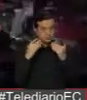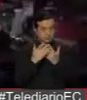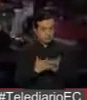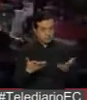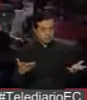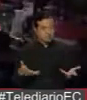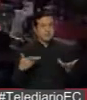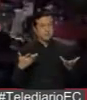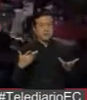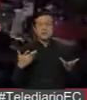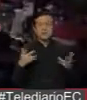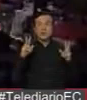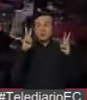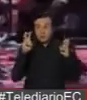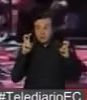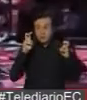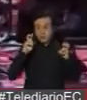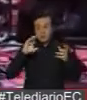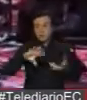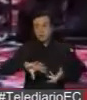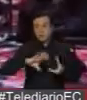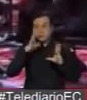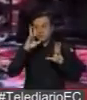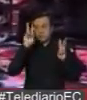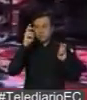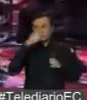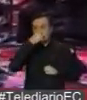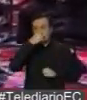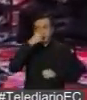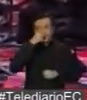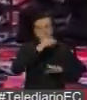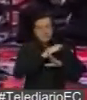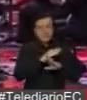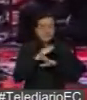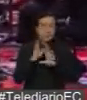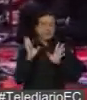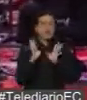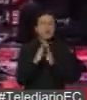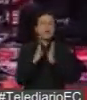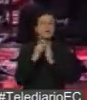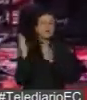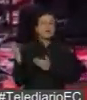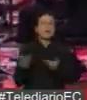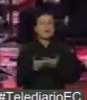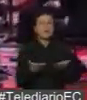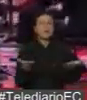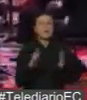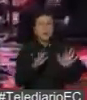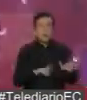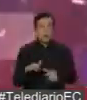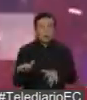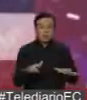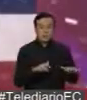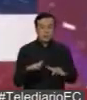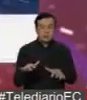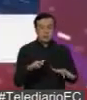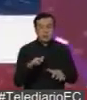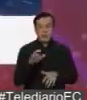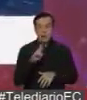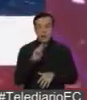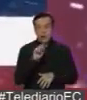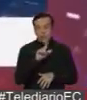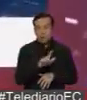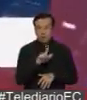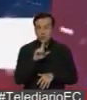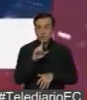como parte del programa Revolución Preventiva contra las Drogas, en eventos en los que participó el pianista Raúl Di Blasio.